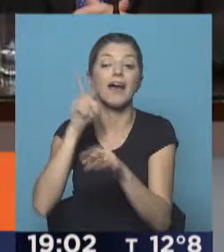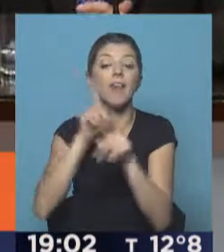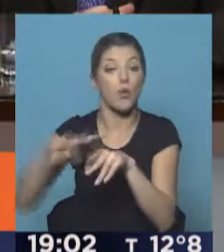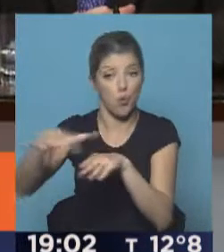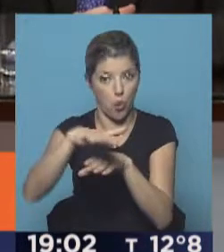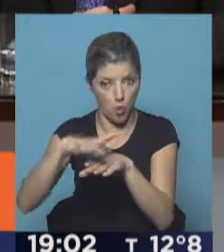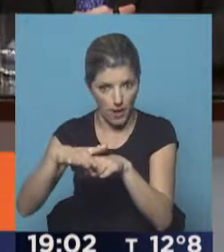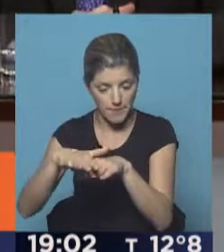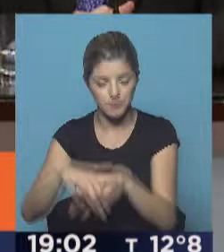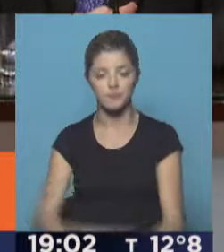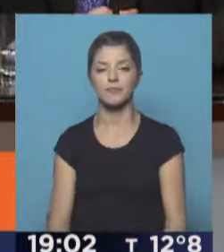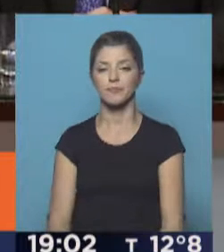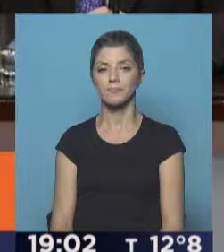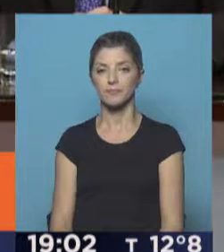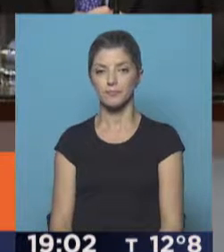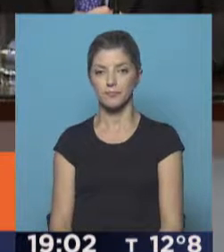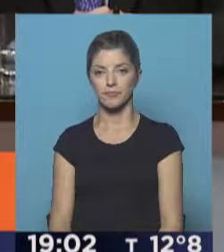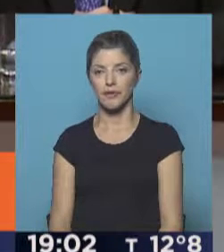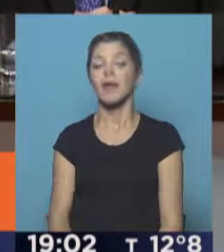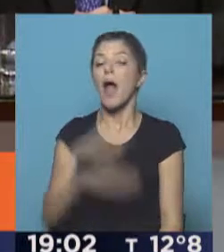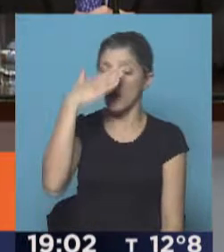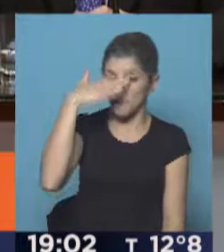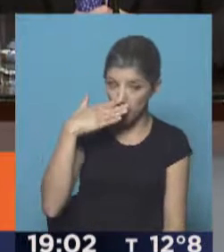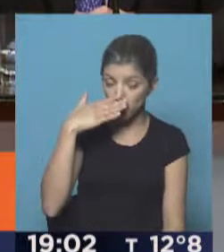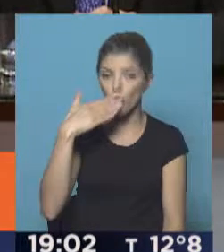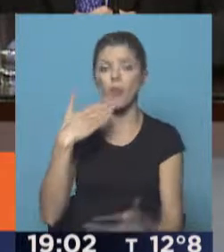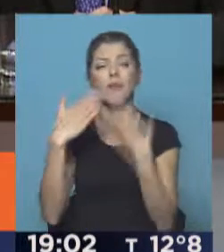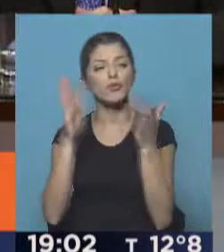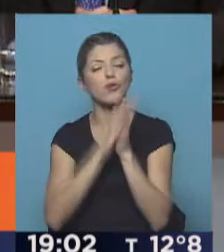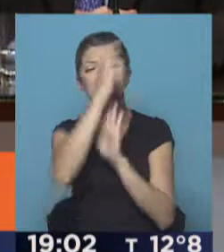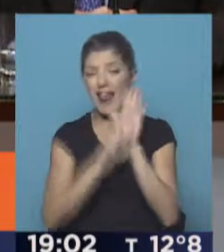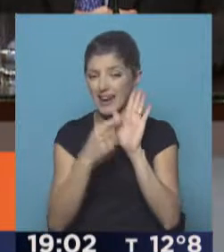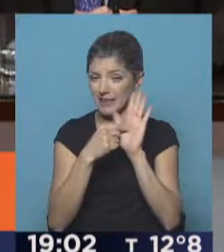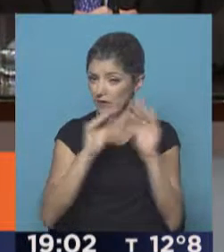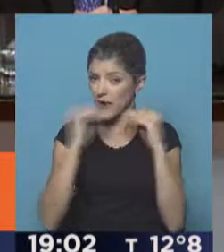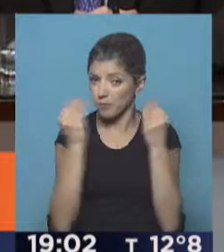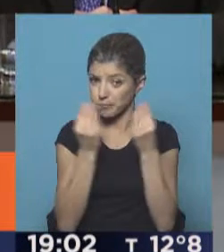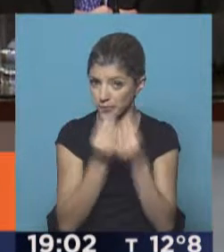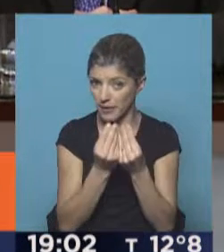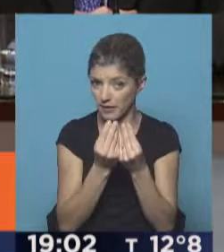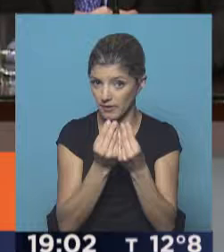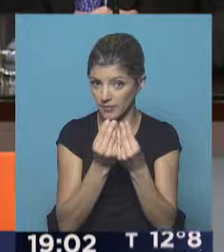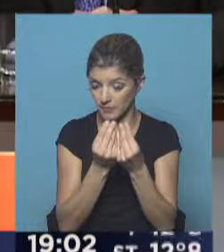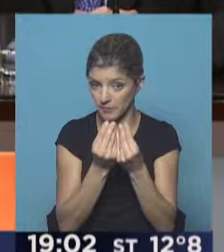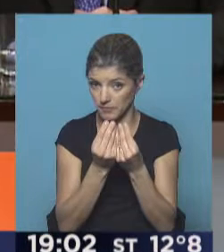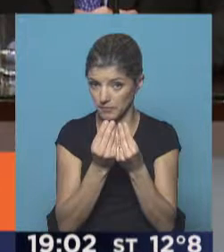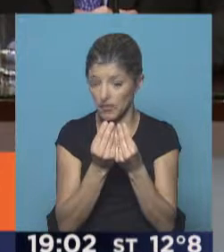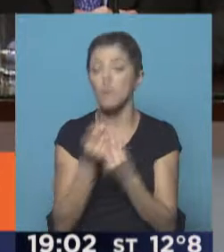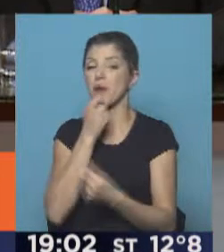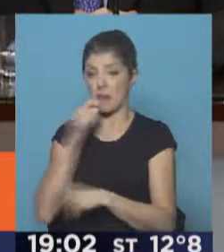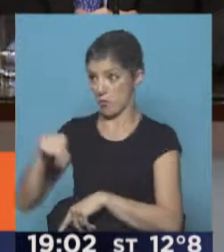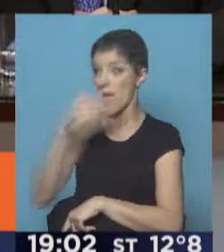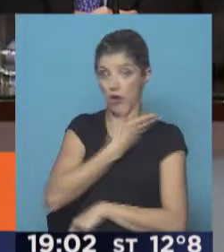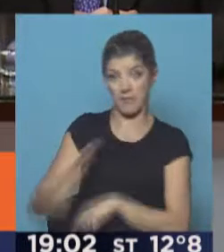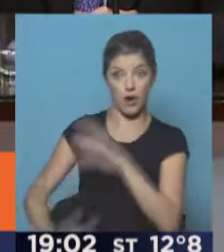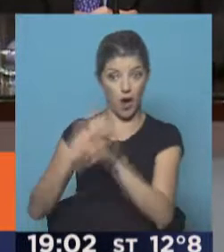cuando es la discusión integral de toda esta tarifa, que esto no fue lo que hizo hasta ahora el gobierno. Esta discusión